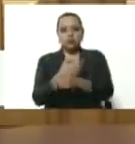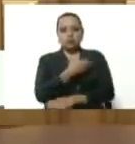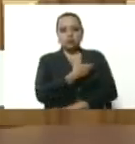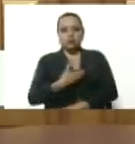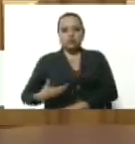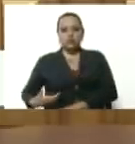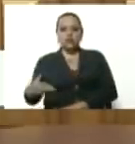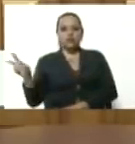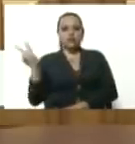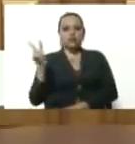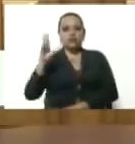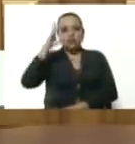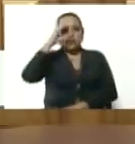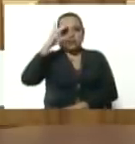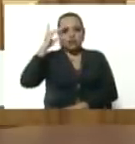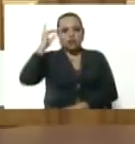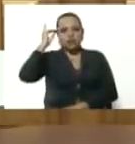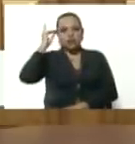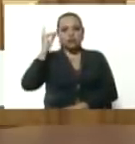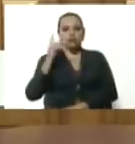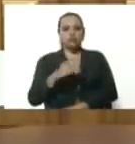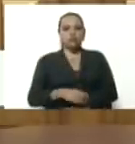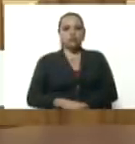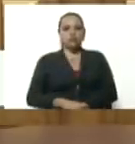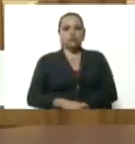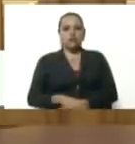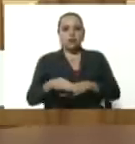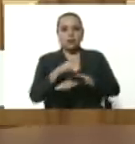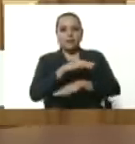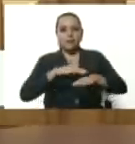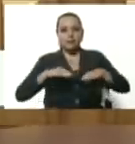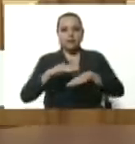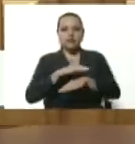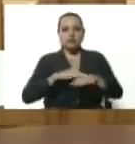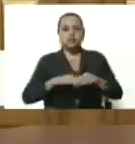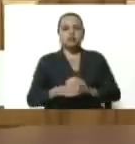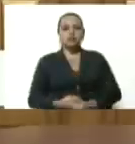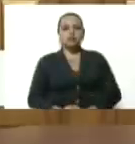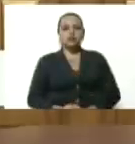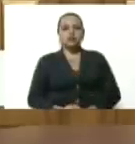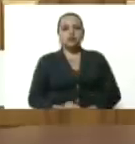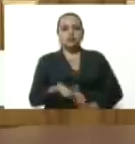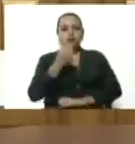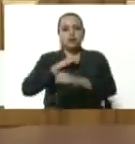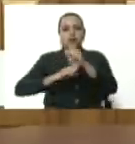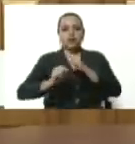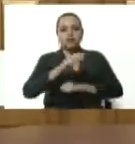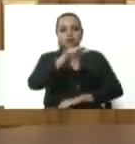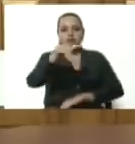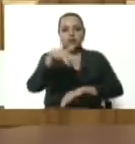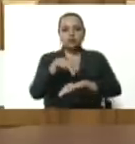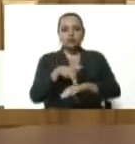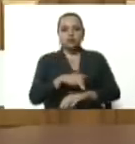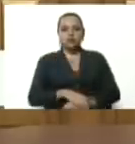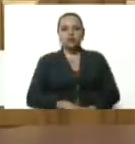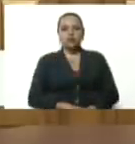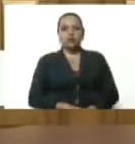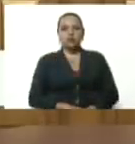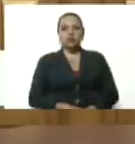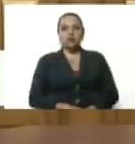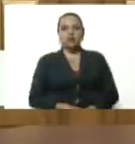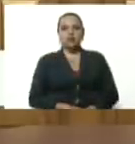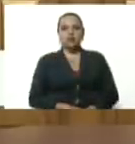la República, el Ministro del Poder Popular para la Defensa Nacional,